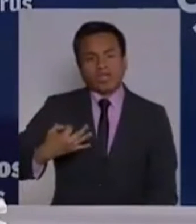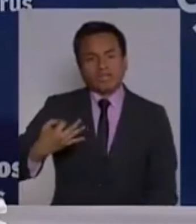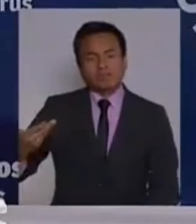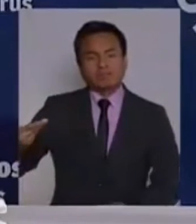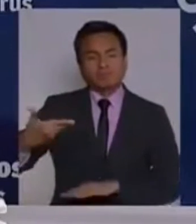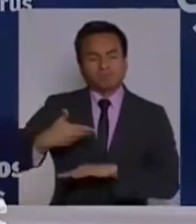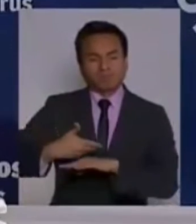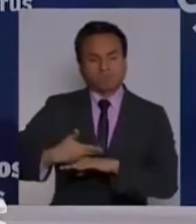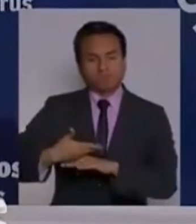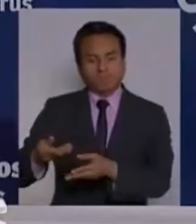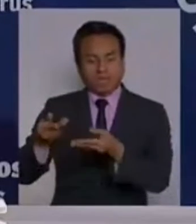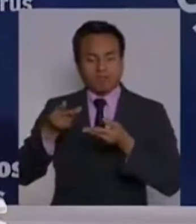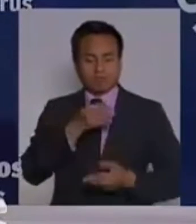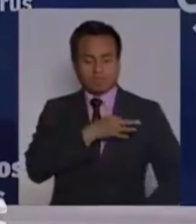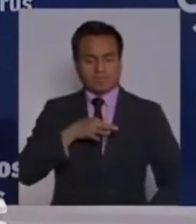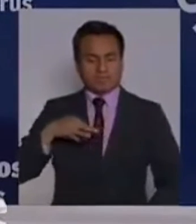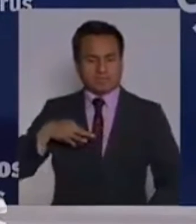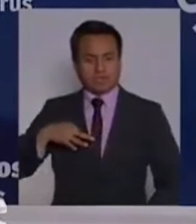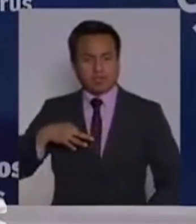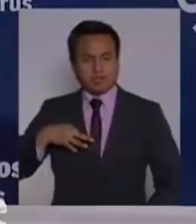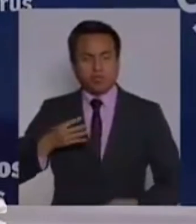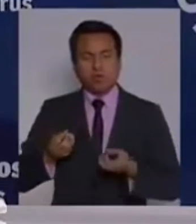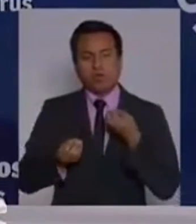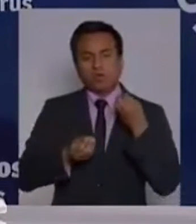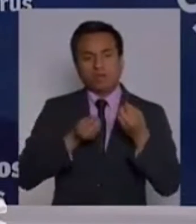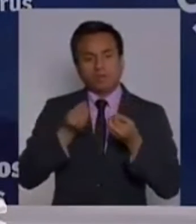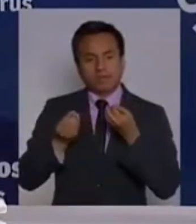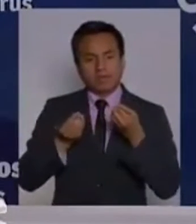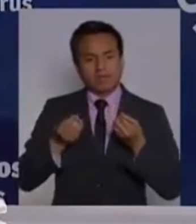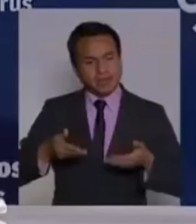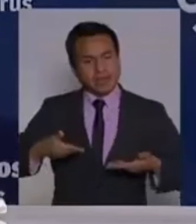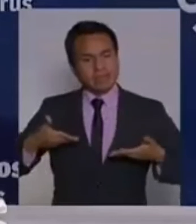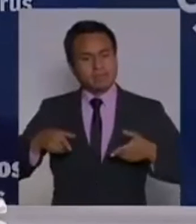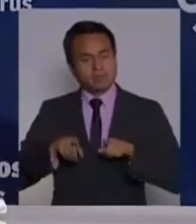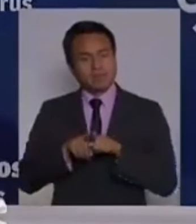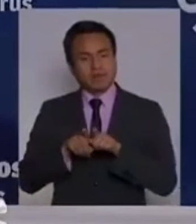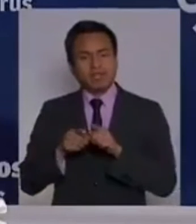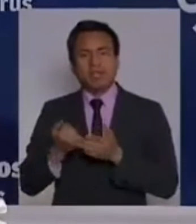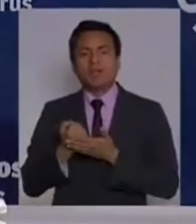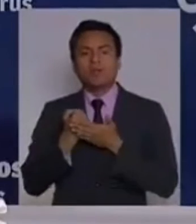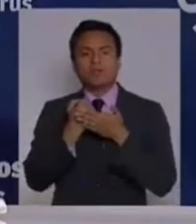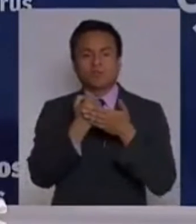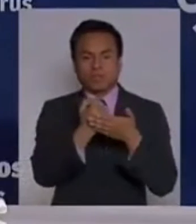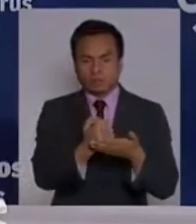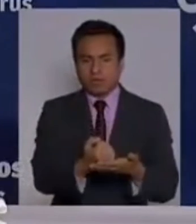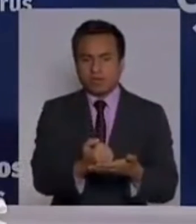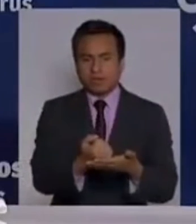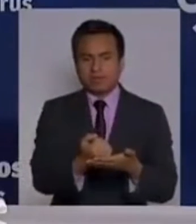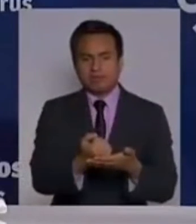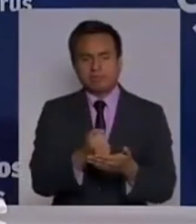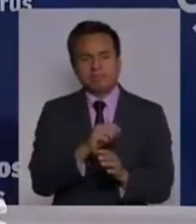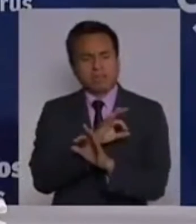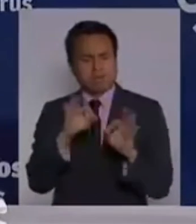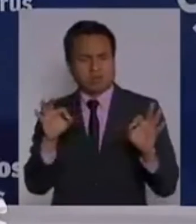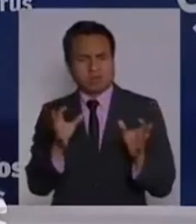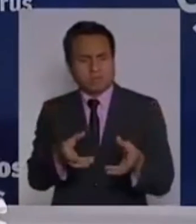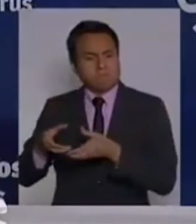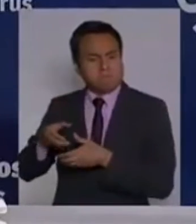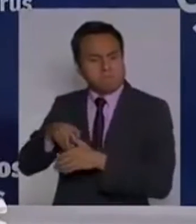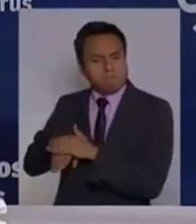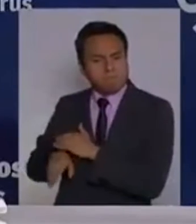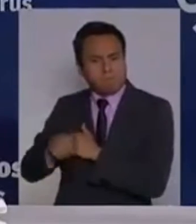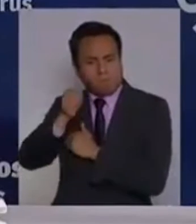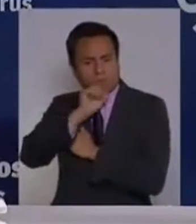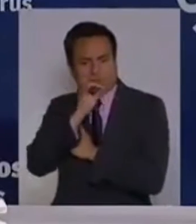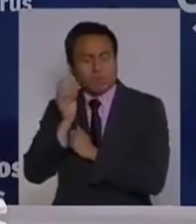hechas llegar al ministerio y obviamente que nuestro ánimo es el de colaborar y jamás ocultar información